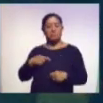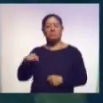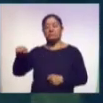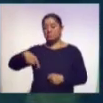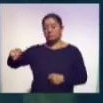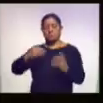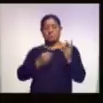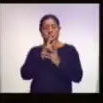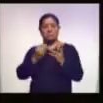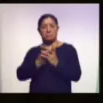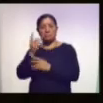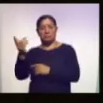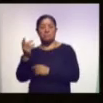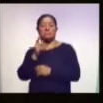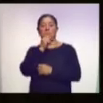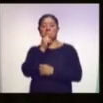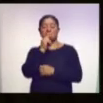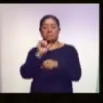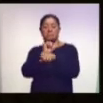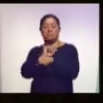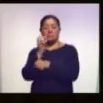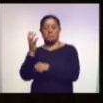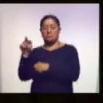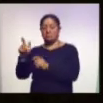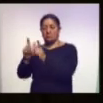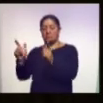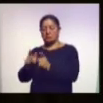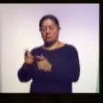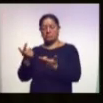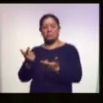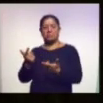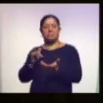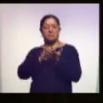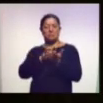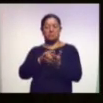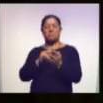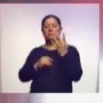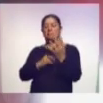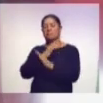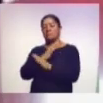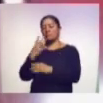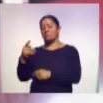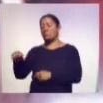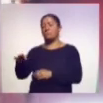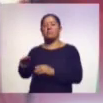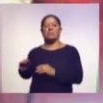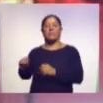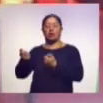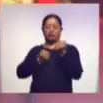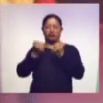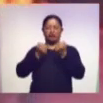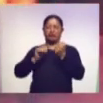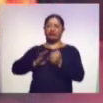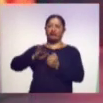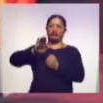nuevas unidades adquiridas por el gobierno del estado, un grupo de elementos con apoyo de equipo 4x4 ascendieron a poco más de 3.600 metros sobre el nivel